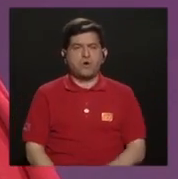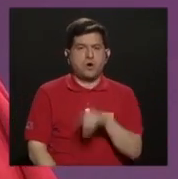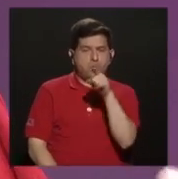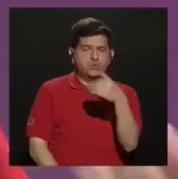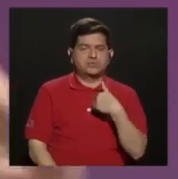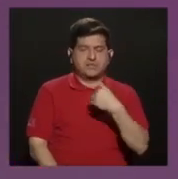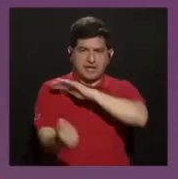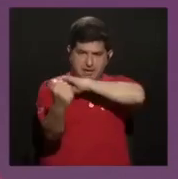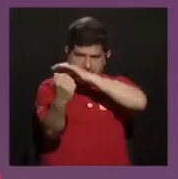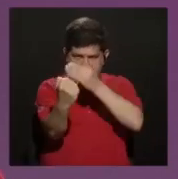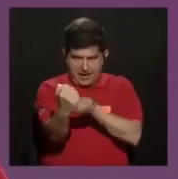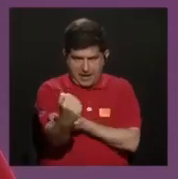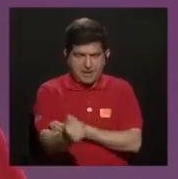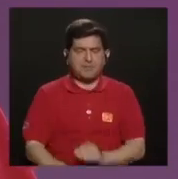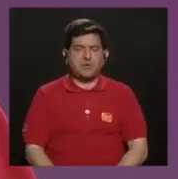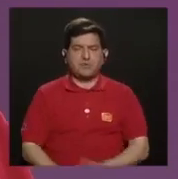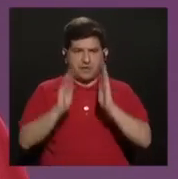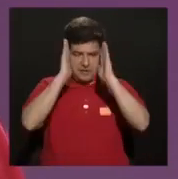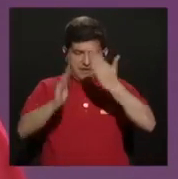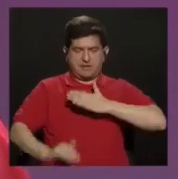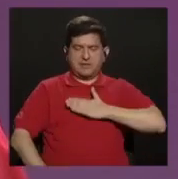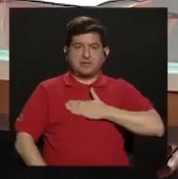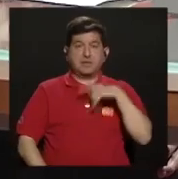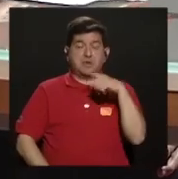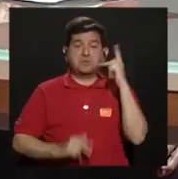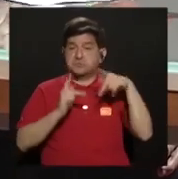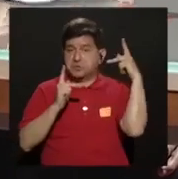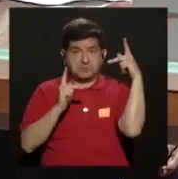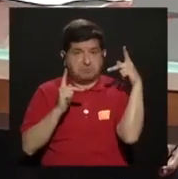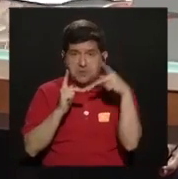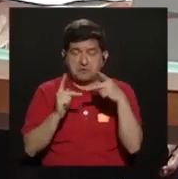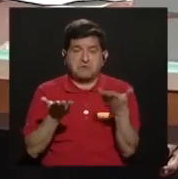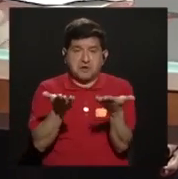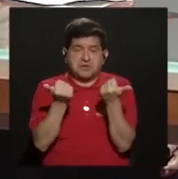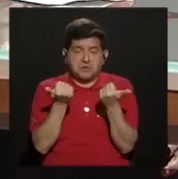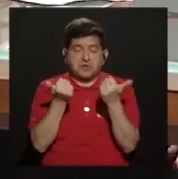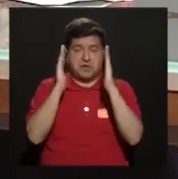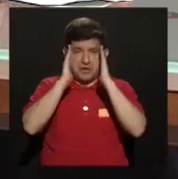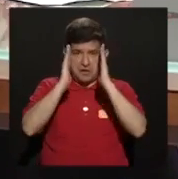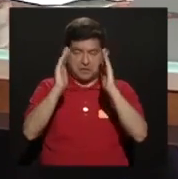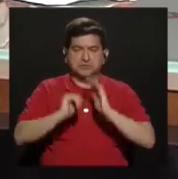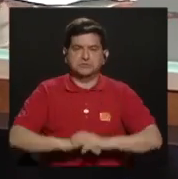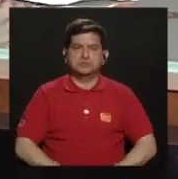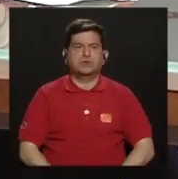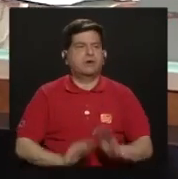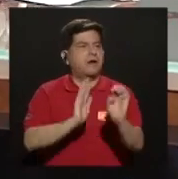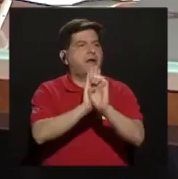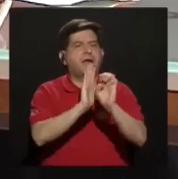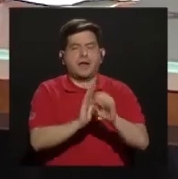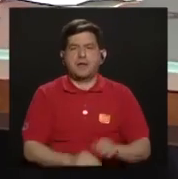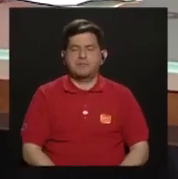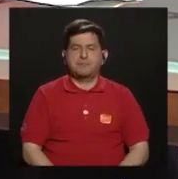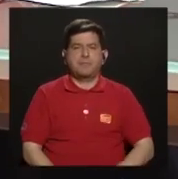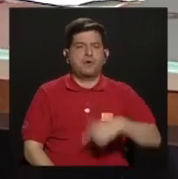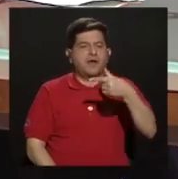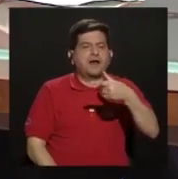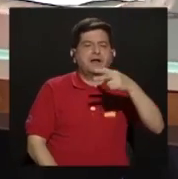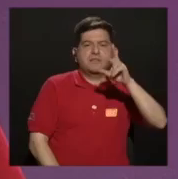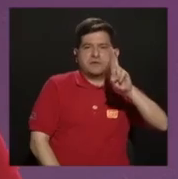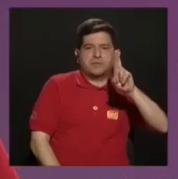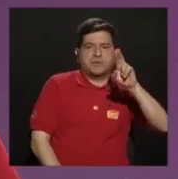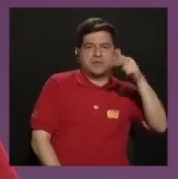tiene la potestad de cómo tratarme a mí, porque si usted perfectamente quiere tratarme a mí, un ejemplo, Gerardo Ramírez